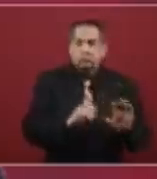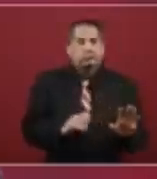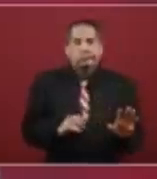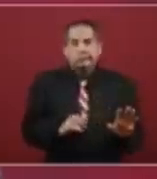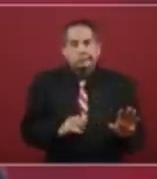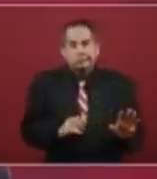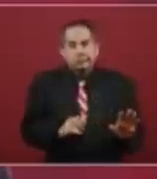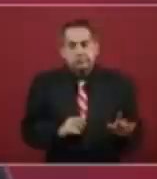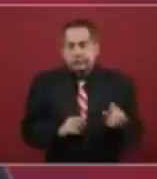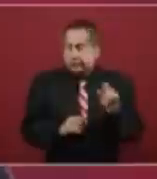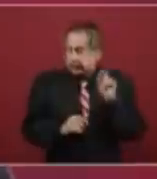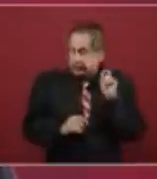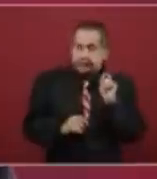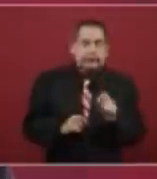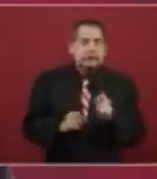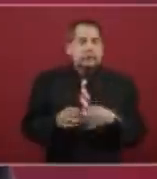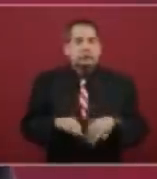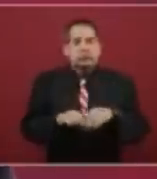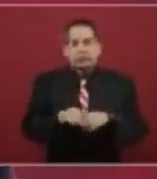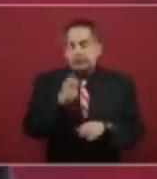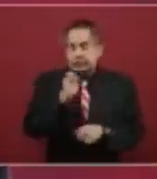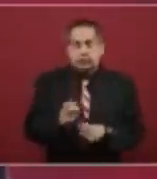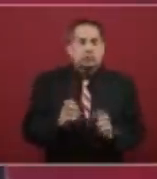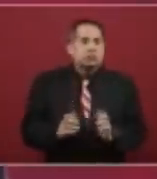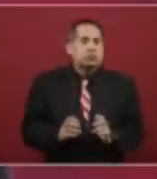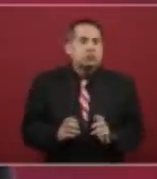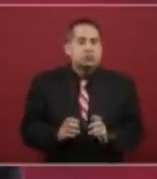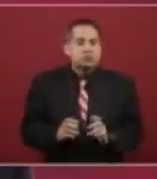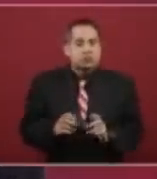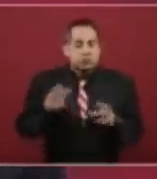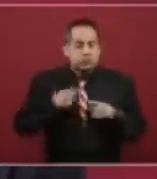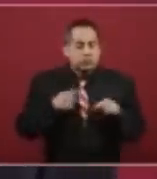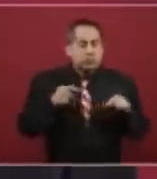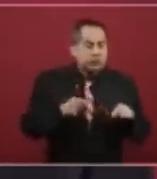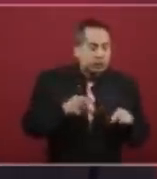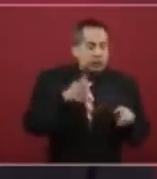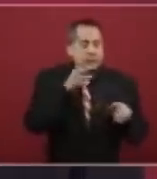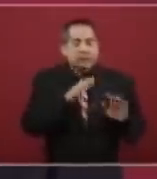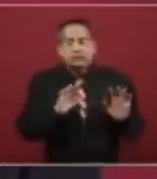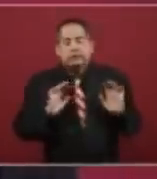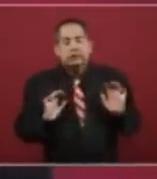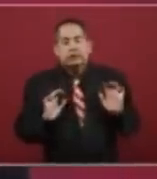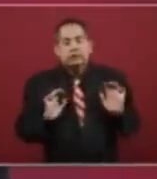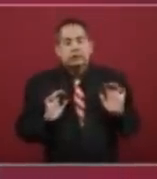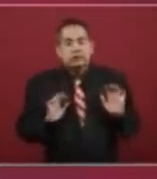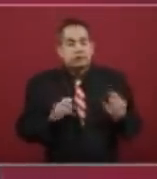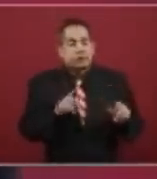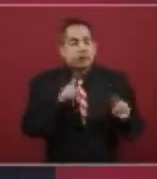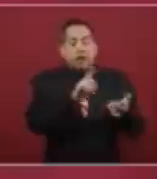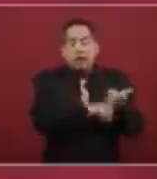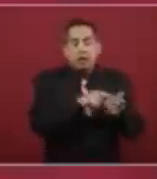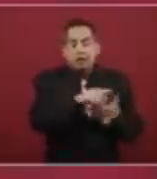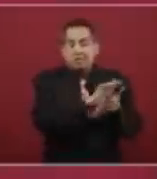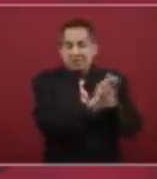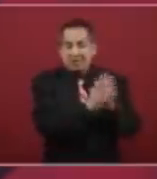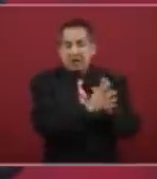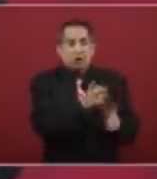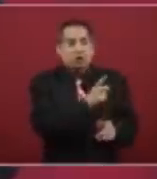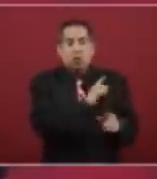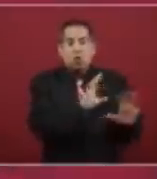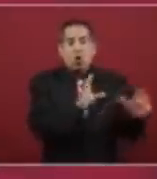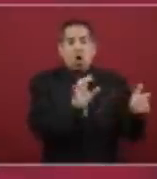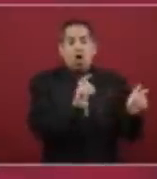Es algo muy importante. El que se están quedando nada más solos